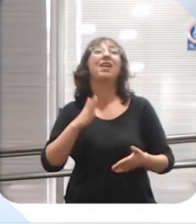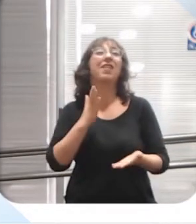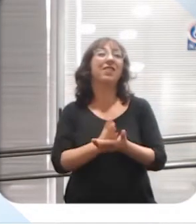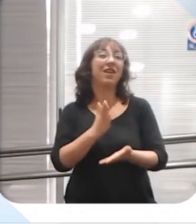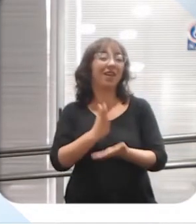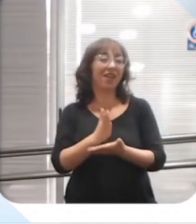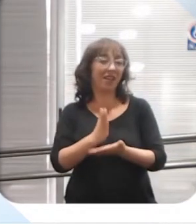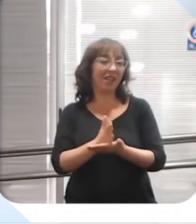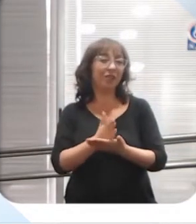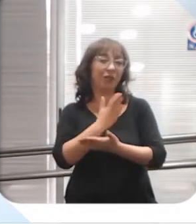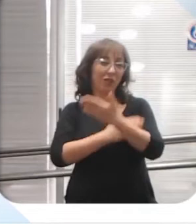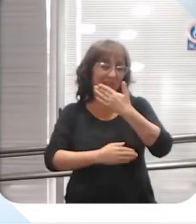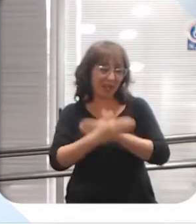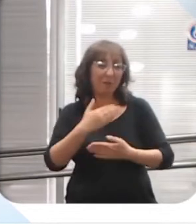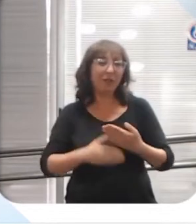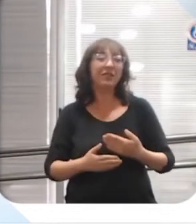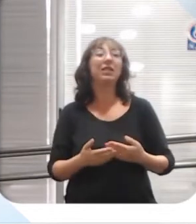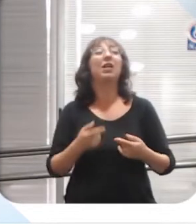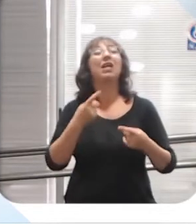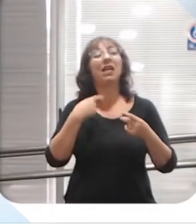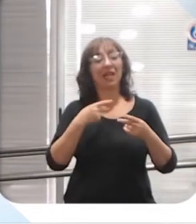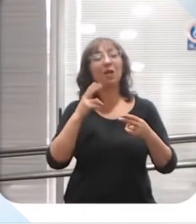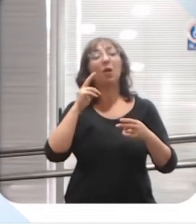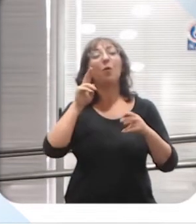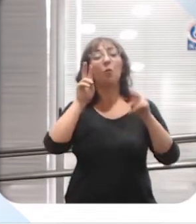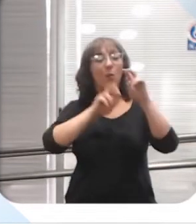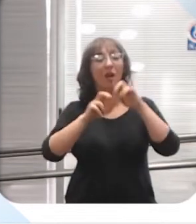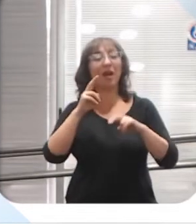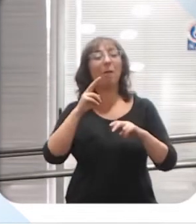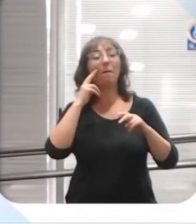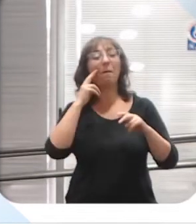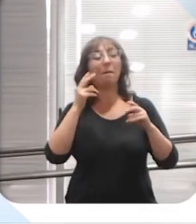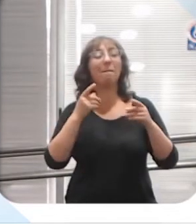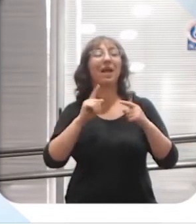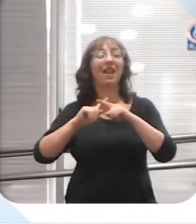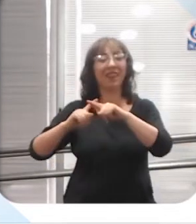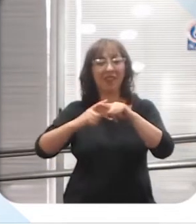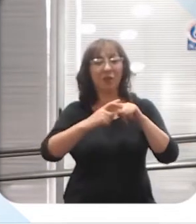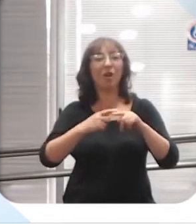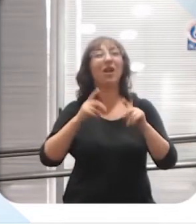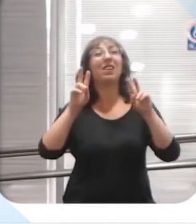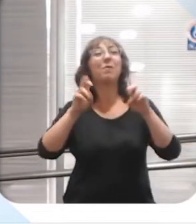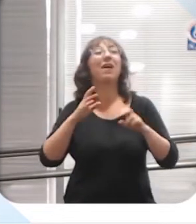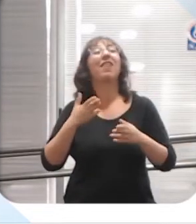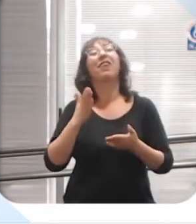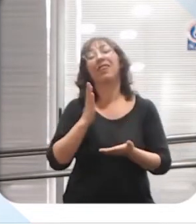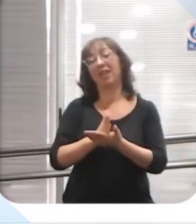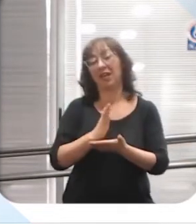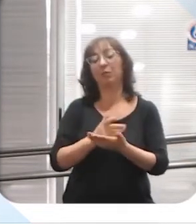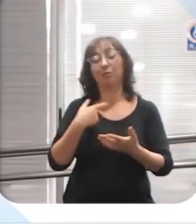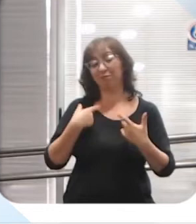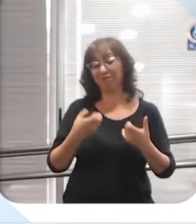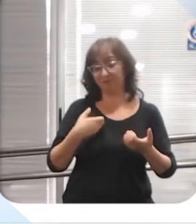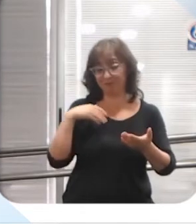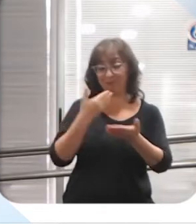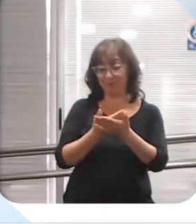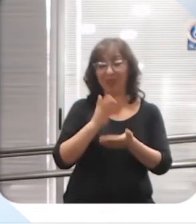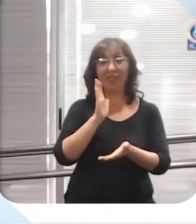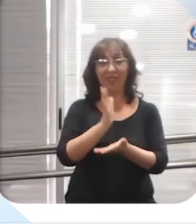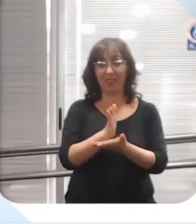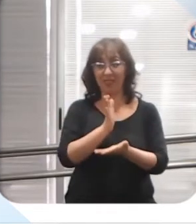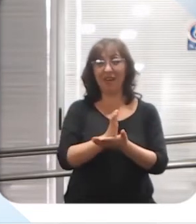que podamos problematizar un poquito el tema de los derechos. Entonces, ahora sí, gracias. Yo lo que quiero plantear es que los